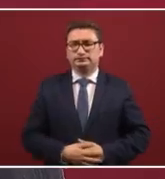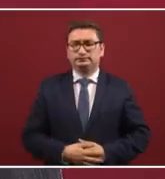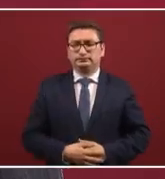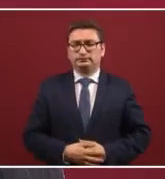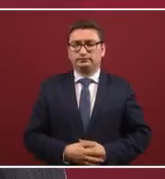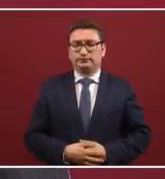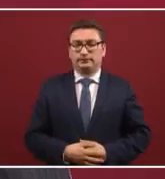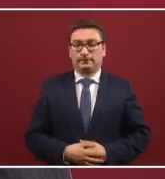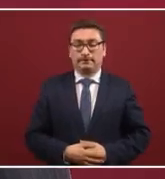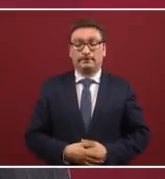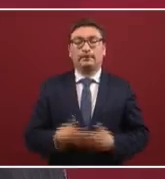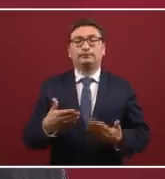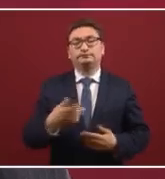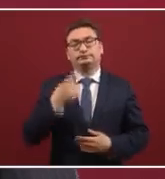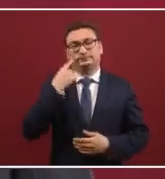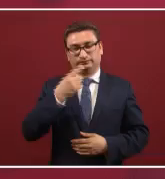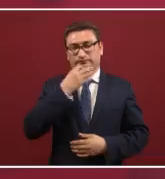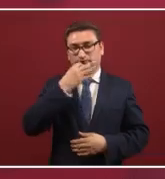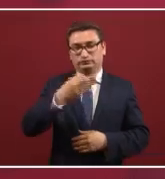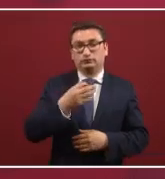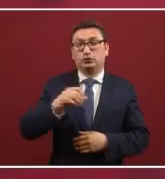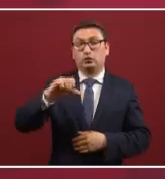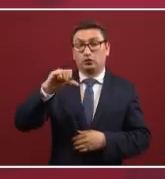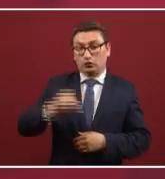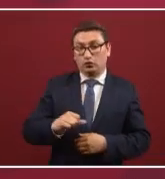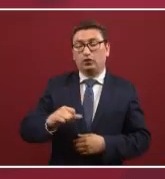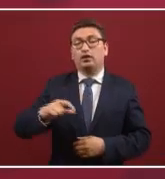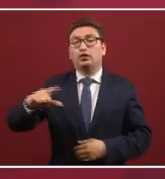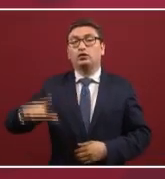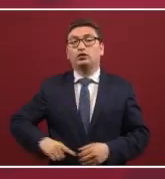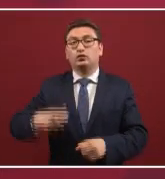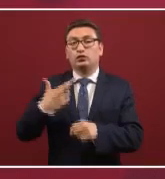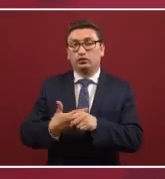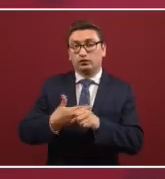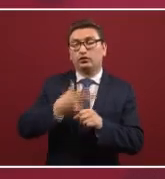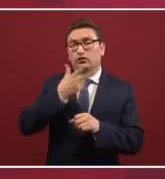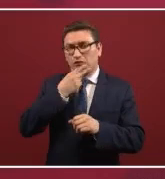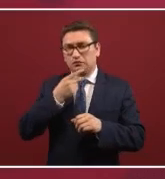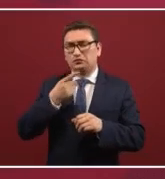Pues miren, les adelanto, hoy voy a comer con gobernadores